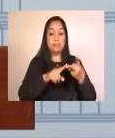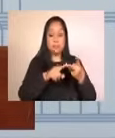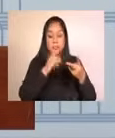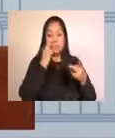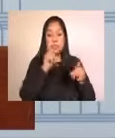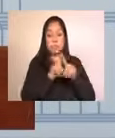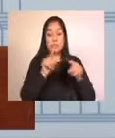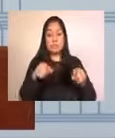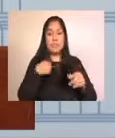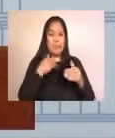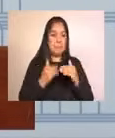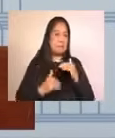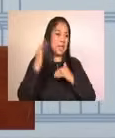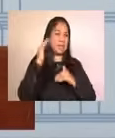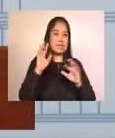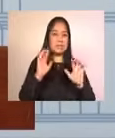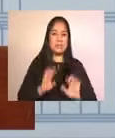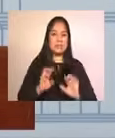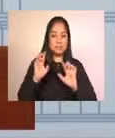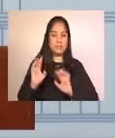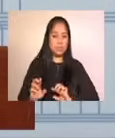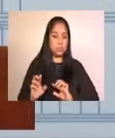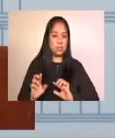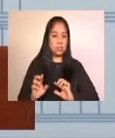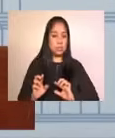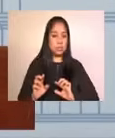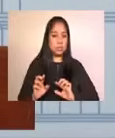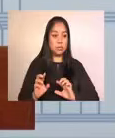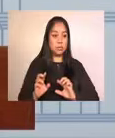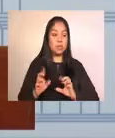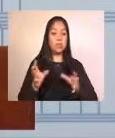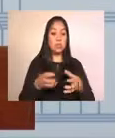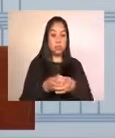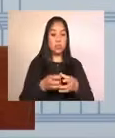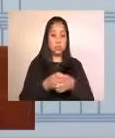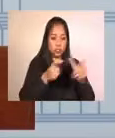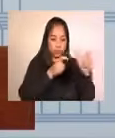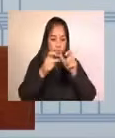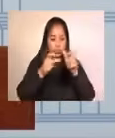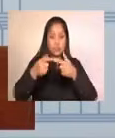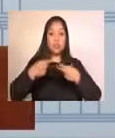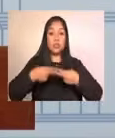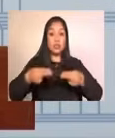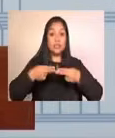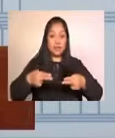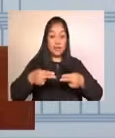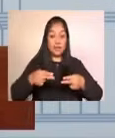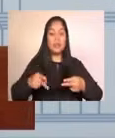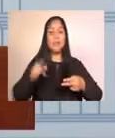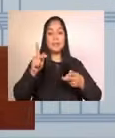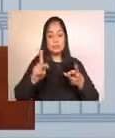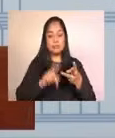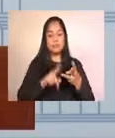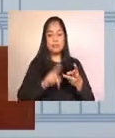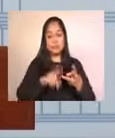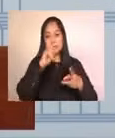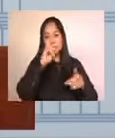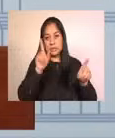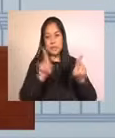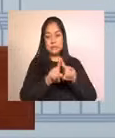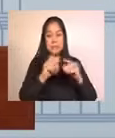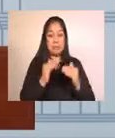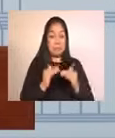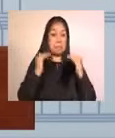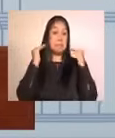nosotros el número de personas en lo que son las brigadas de control fronterizo, y nosotros también